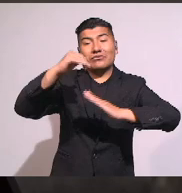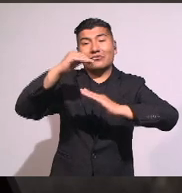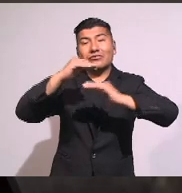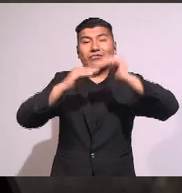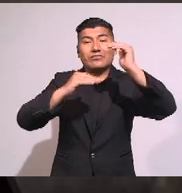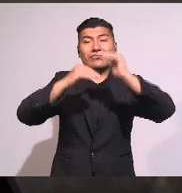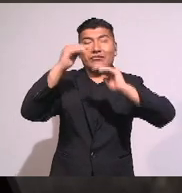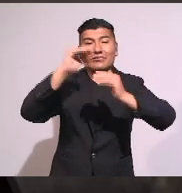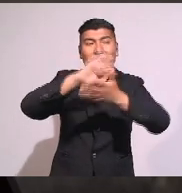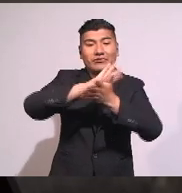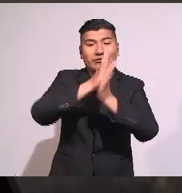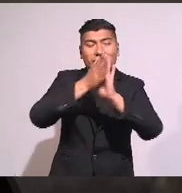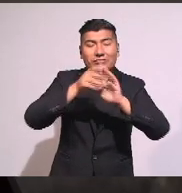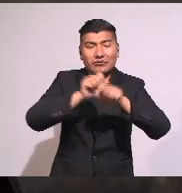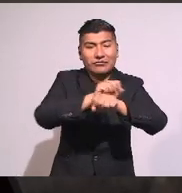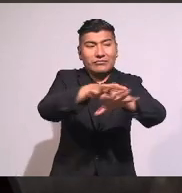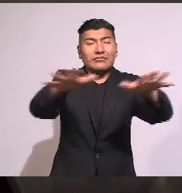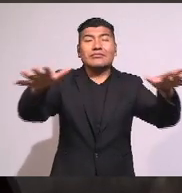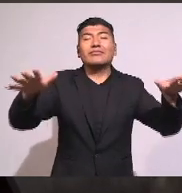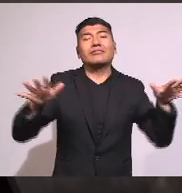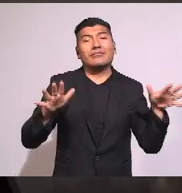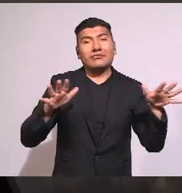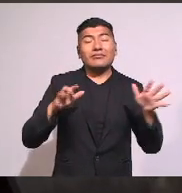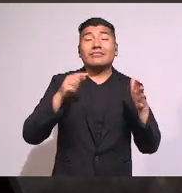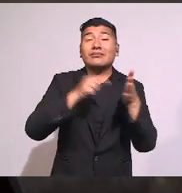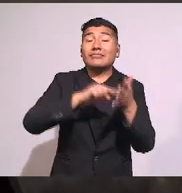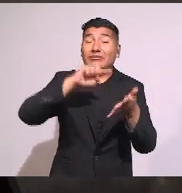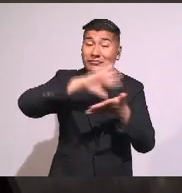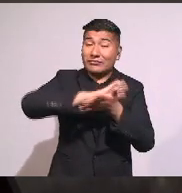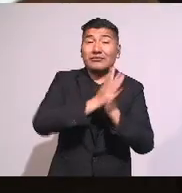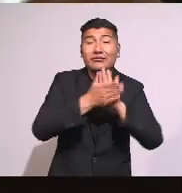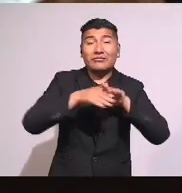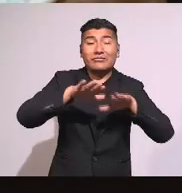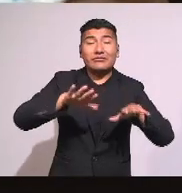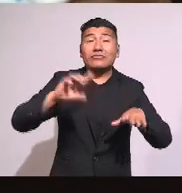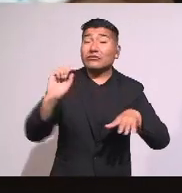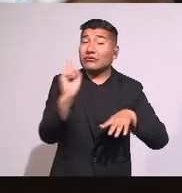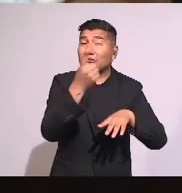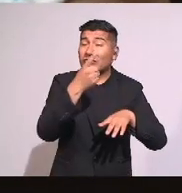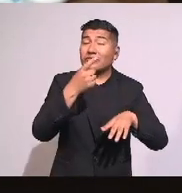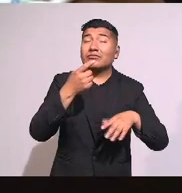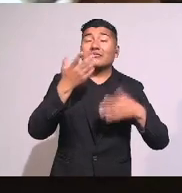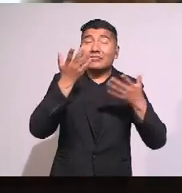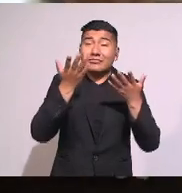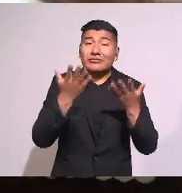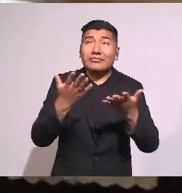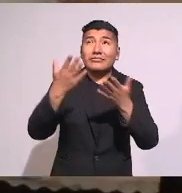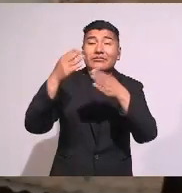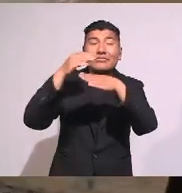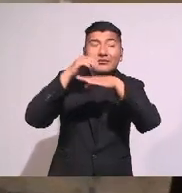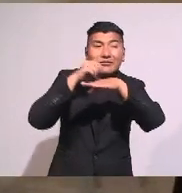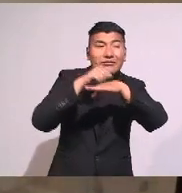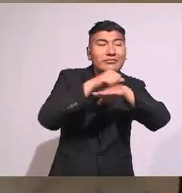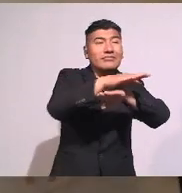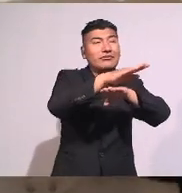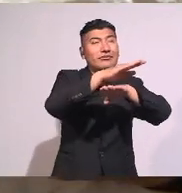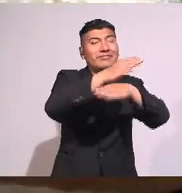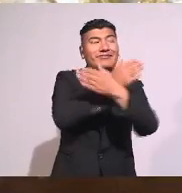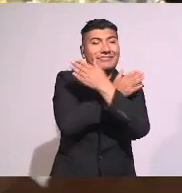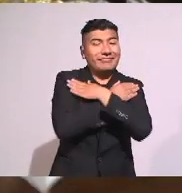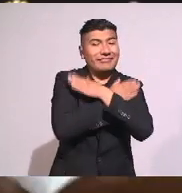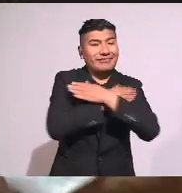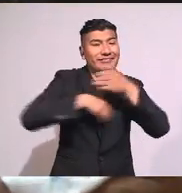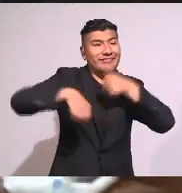paz. Esta paz solo se conseguirá viviendo y enviando mensajes de